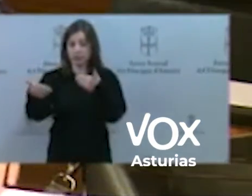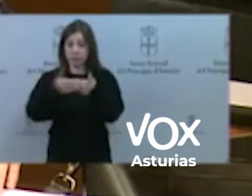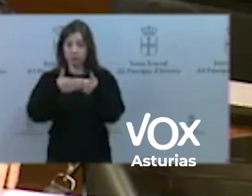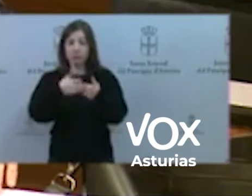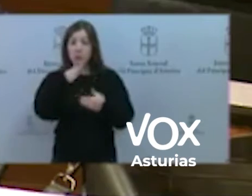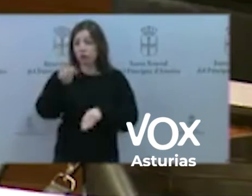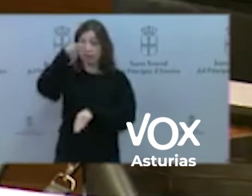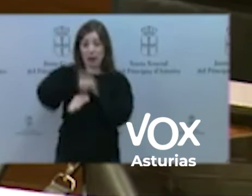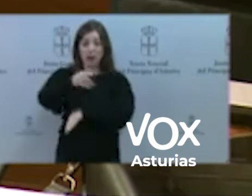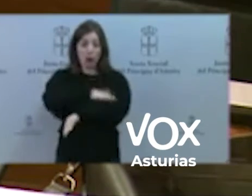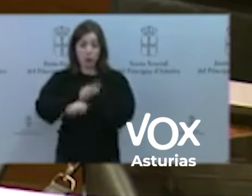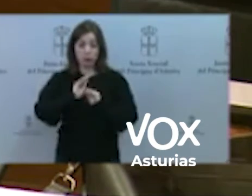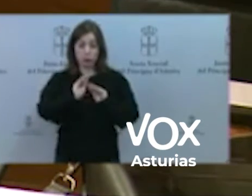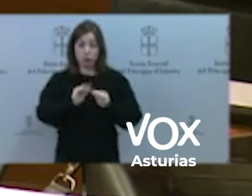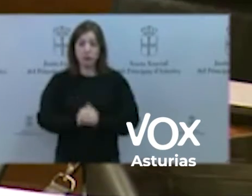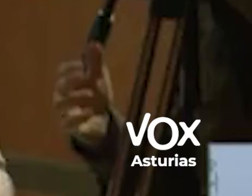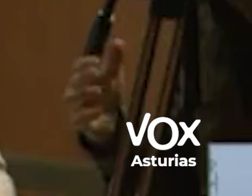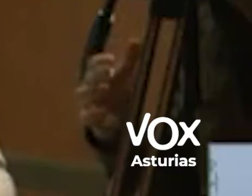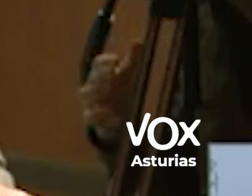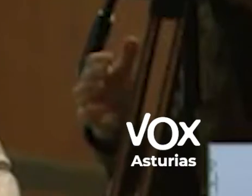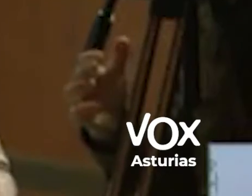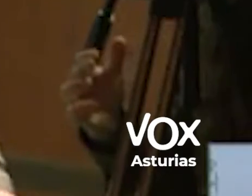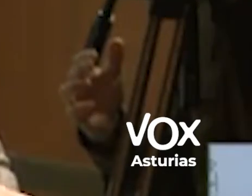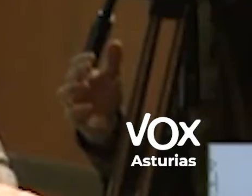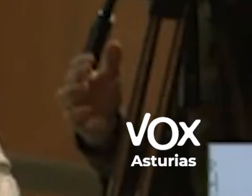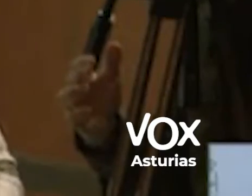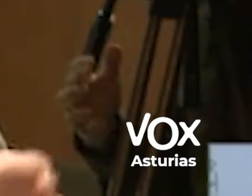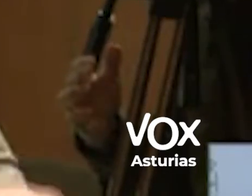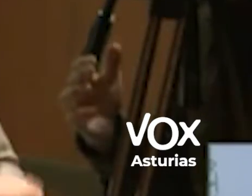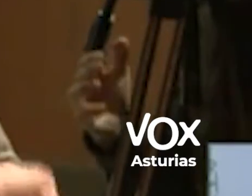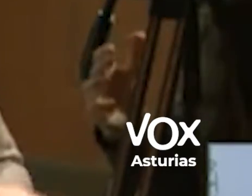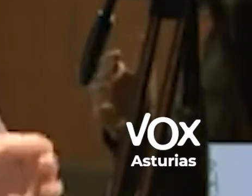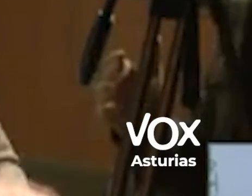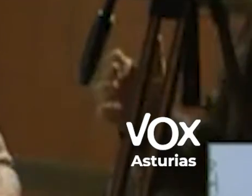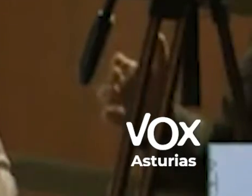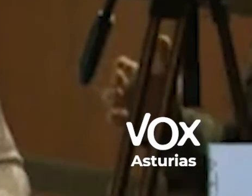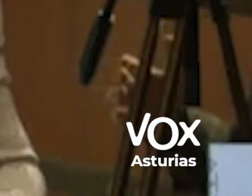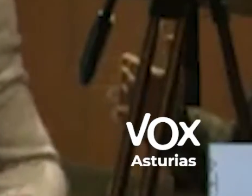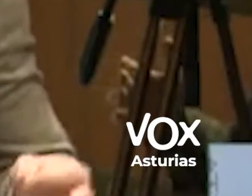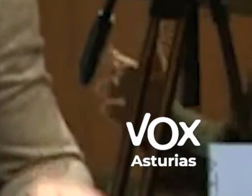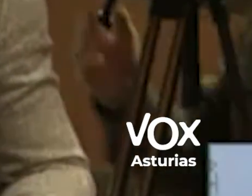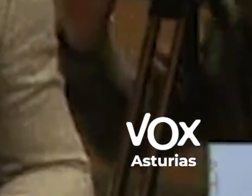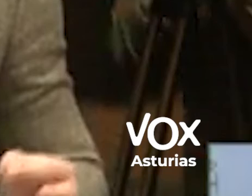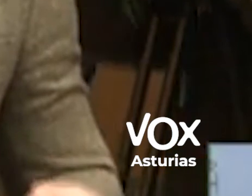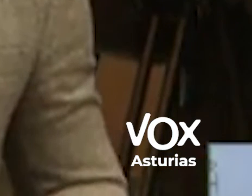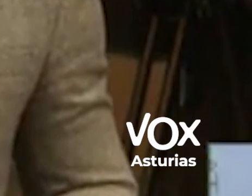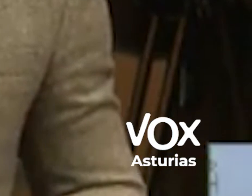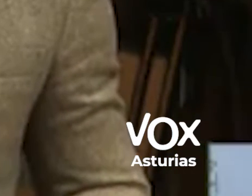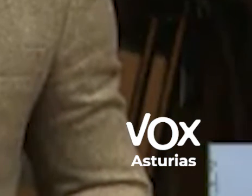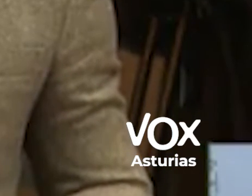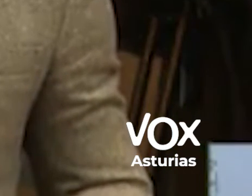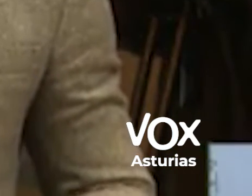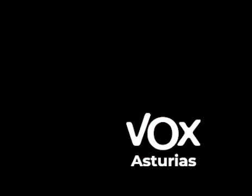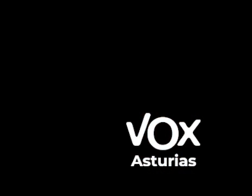establecer restricciones, un Gobierno tiene que hacer públicos los documentos o informes científicos que lo avalan. No conocemos ningún informe científico que avale el cierre de